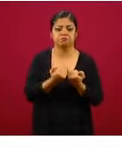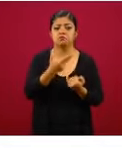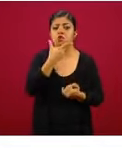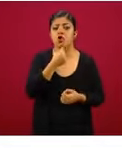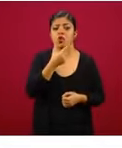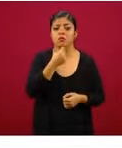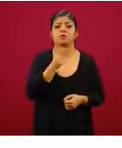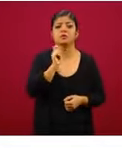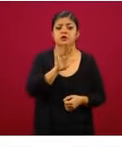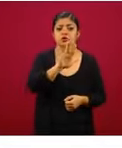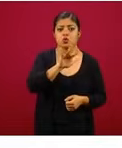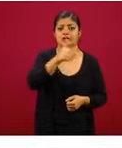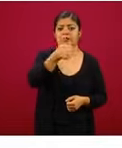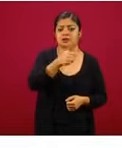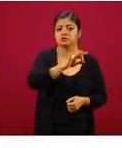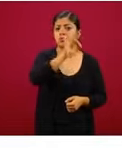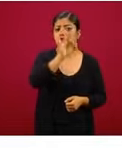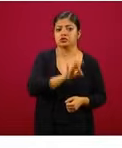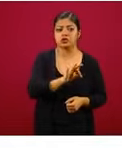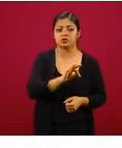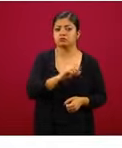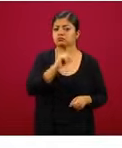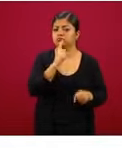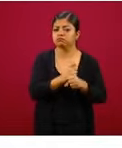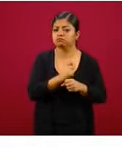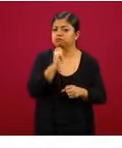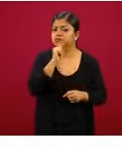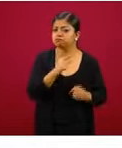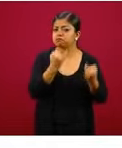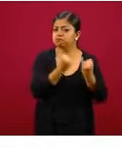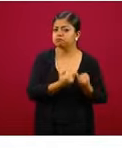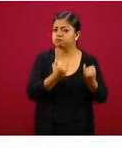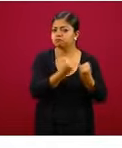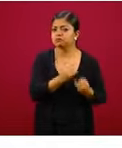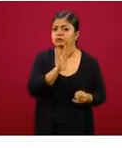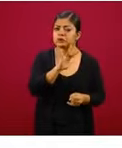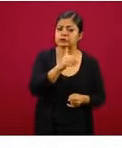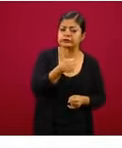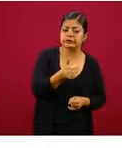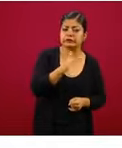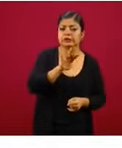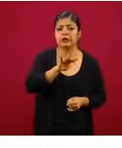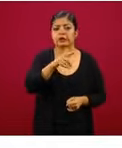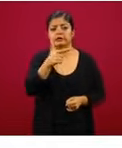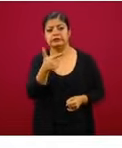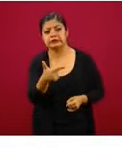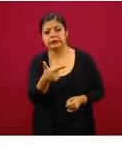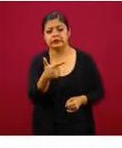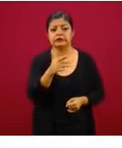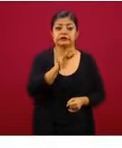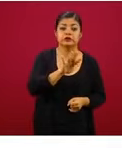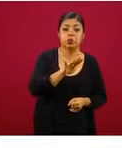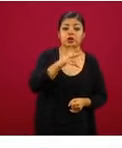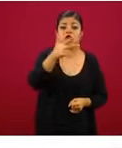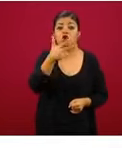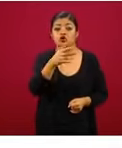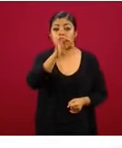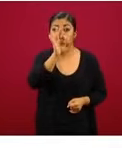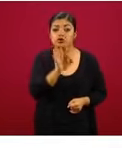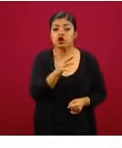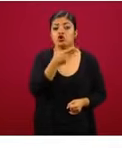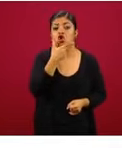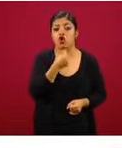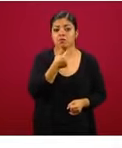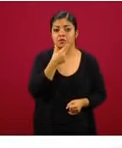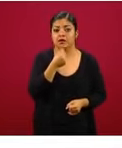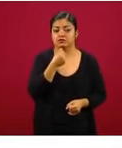hombres, 56, desde que inició prácticamente la epidemia, siempre estuvo en un 57, en un 58%. Eso es